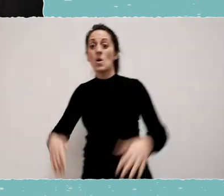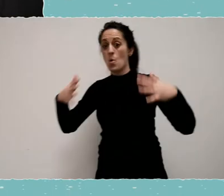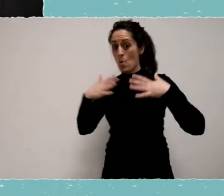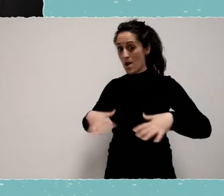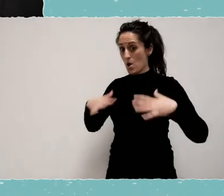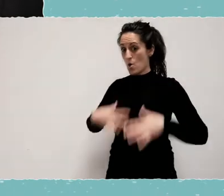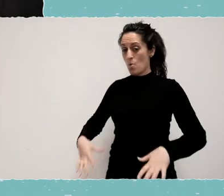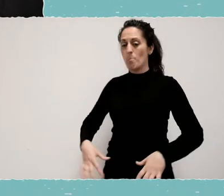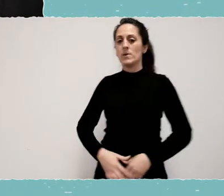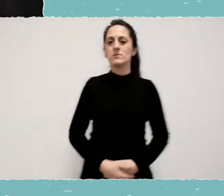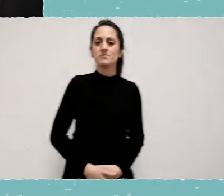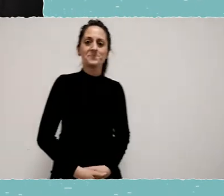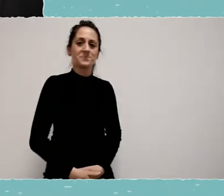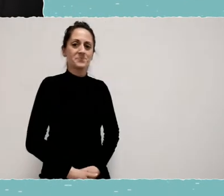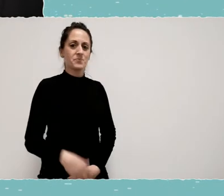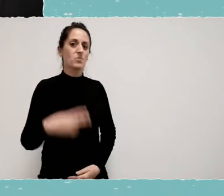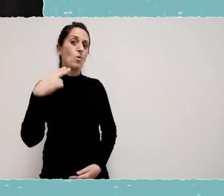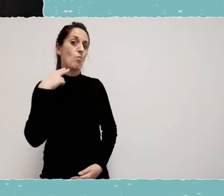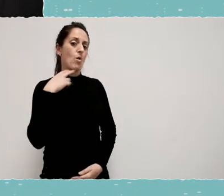E coa roupa...